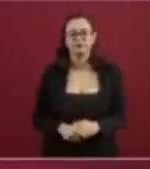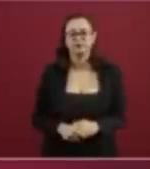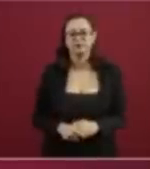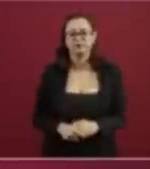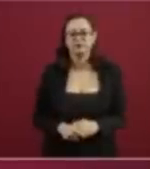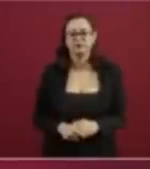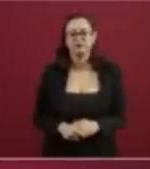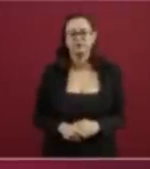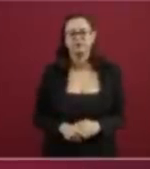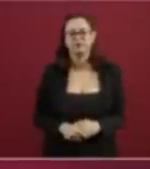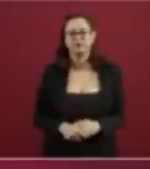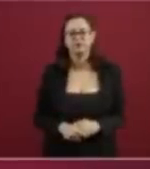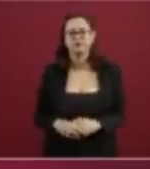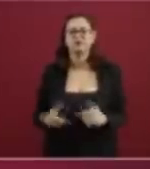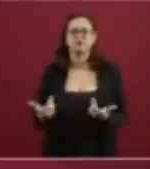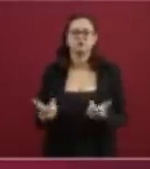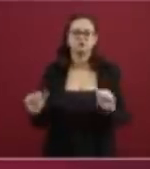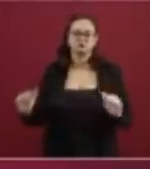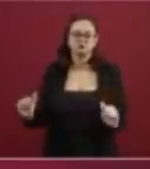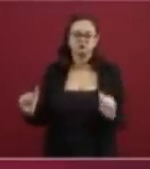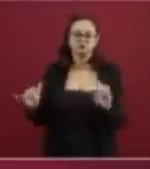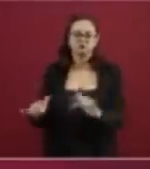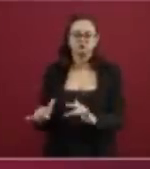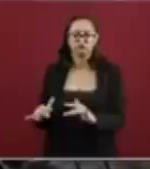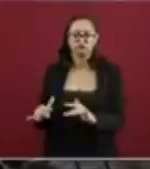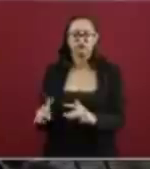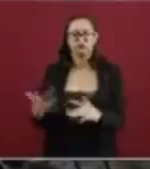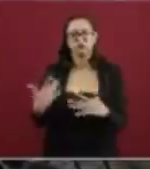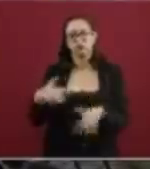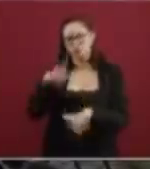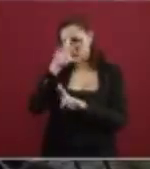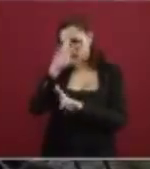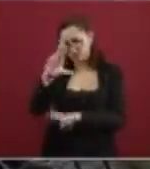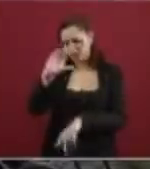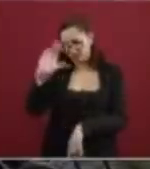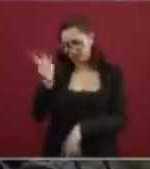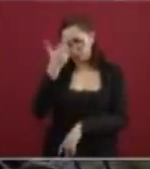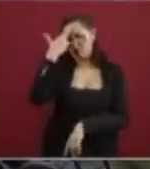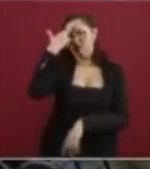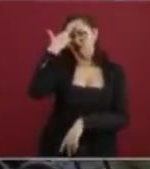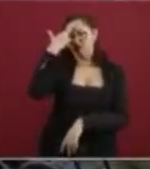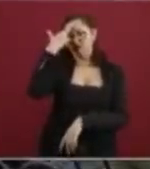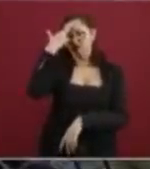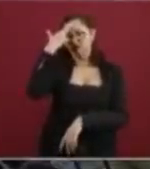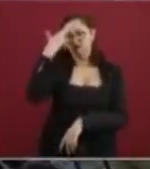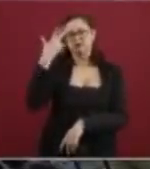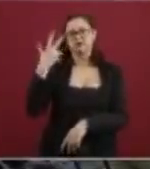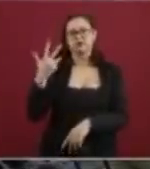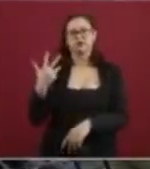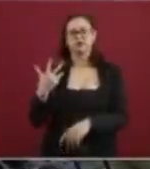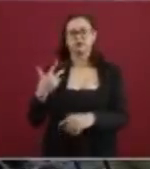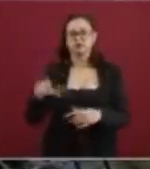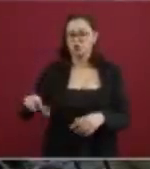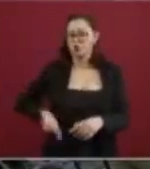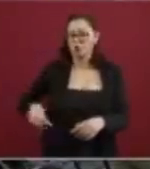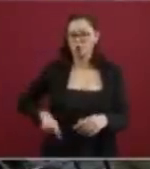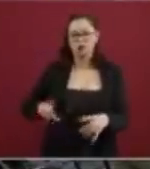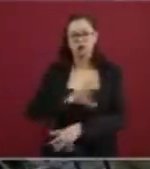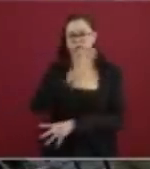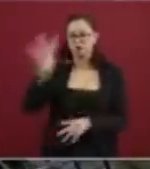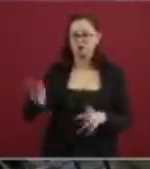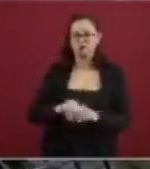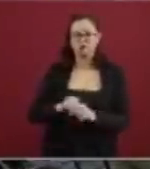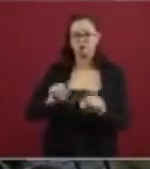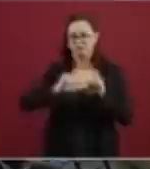reunión, un encuentro, un homenaje donde participa todo el gobierno de